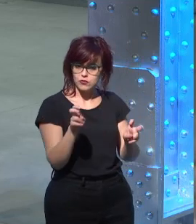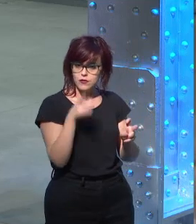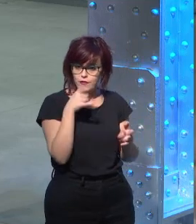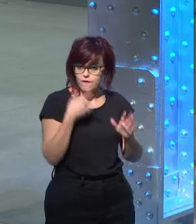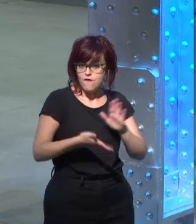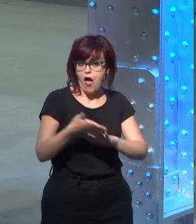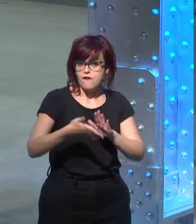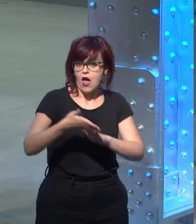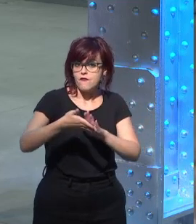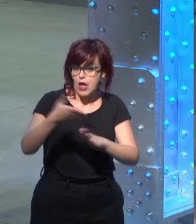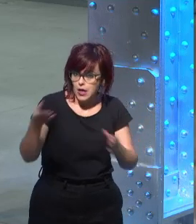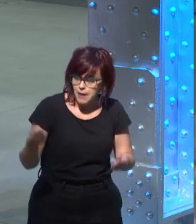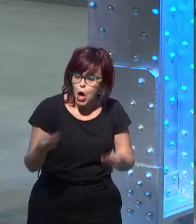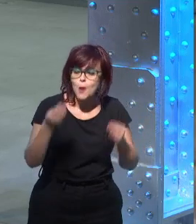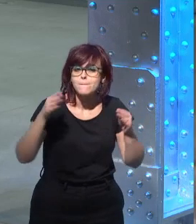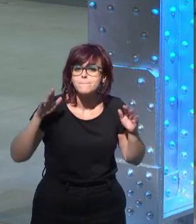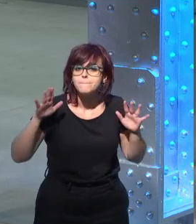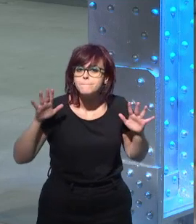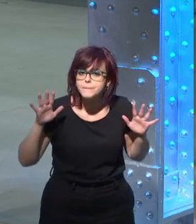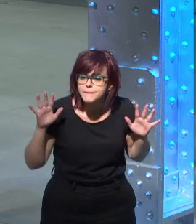a funcionar, pero